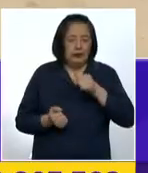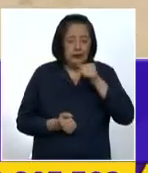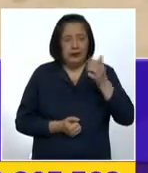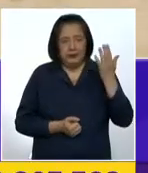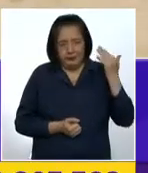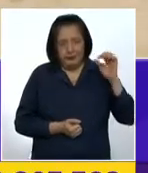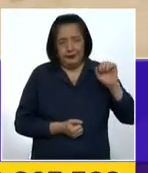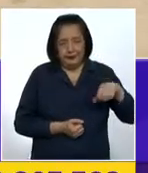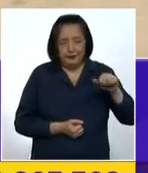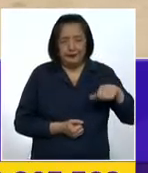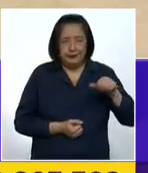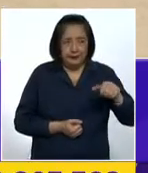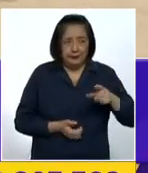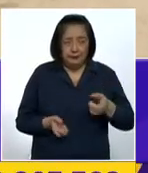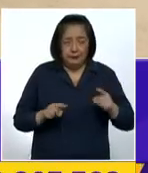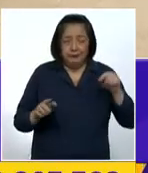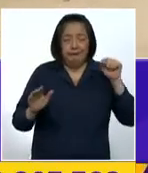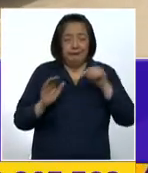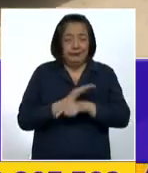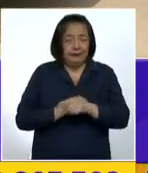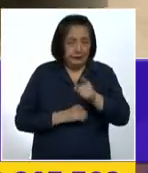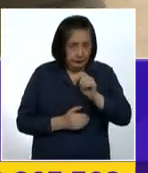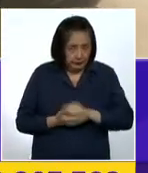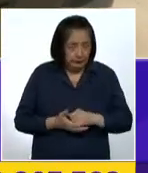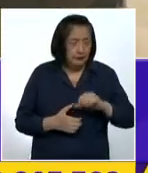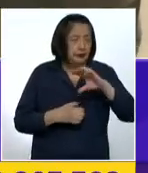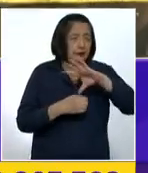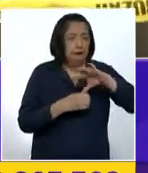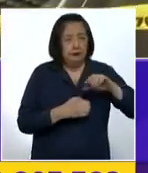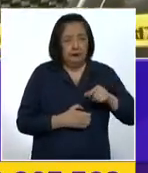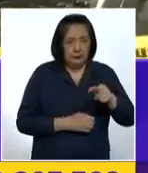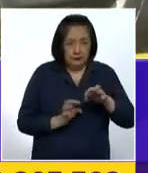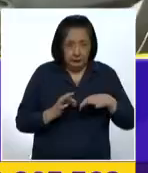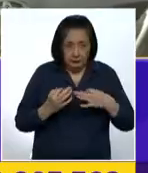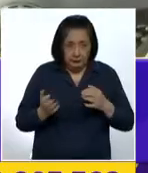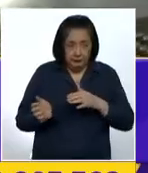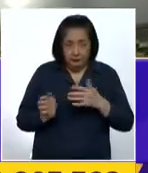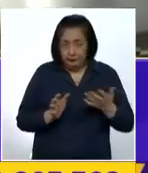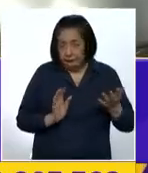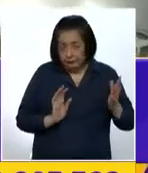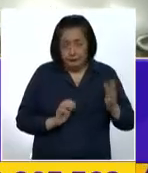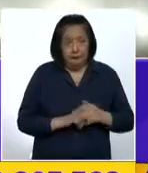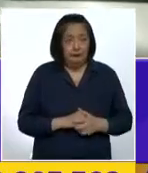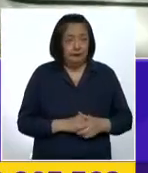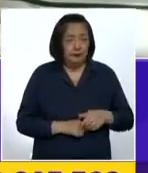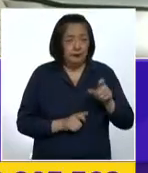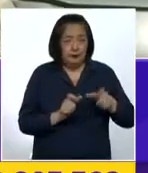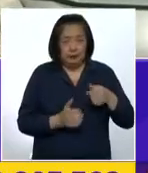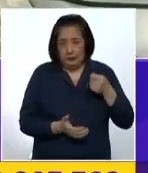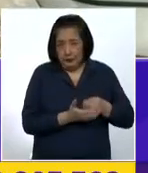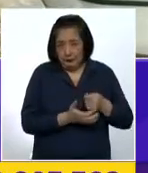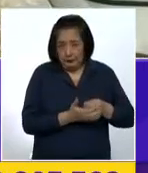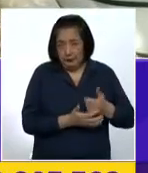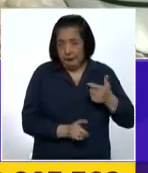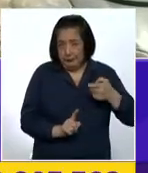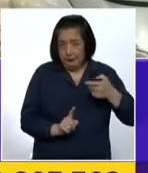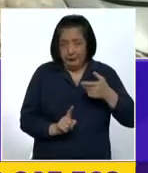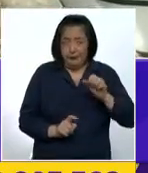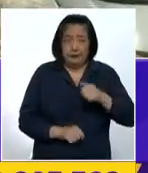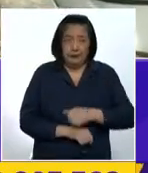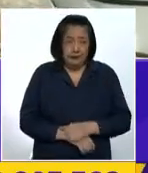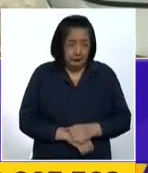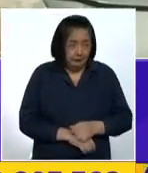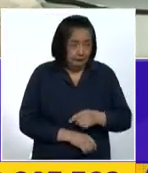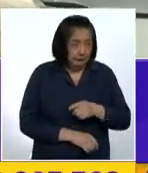ayer en este crimen que ocurrió en San Miguel, donde esta familia perdió la vida atacada por sicarios que atacan a estas